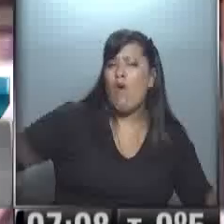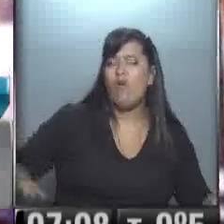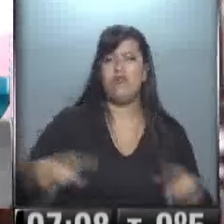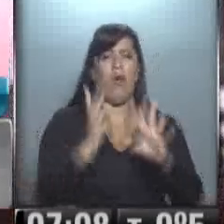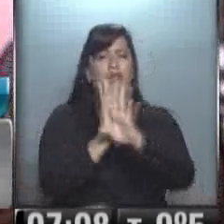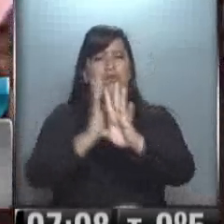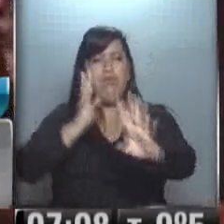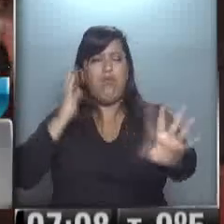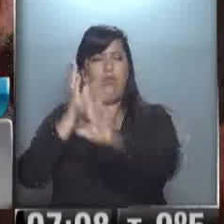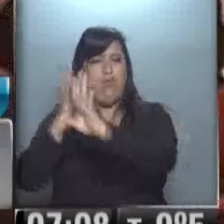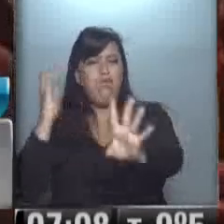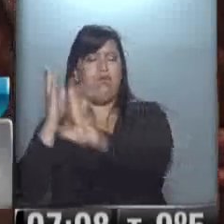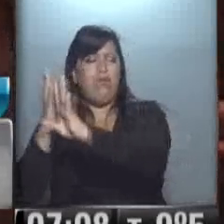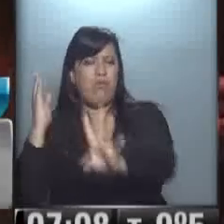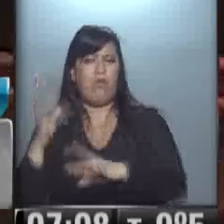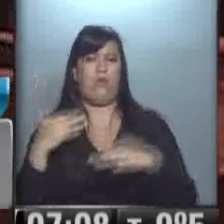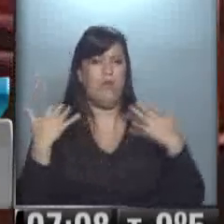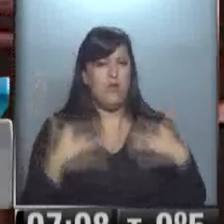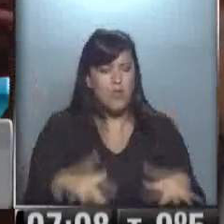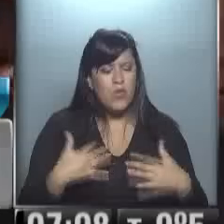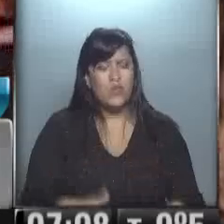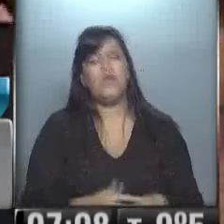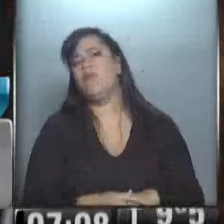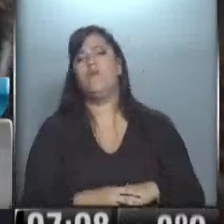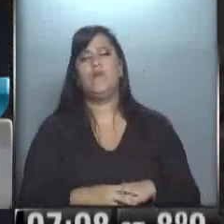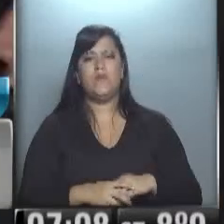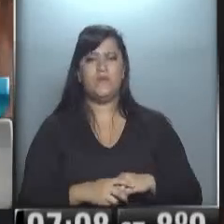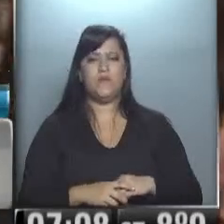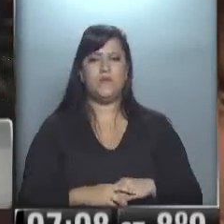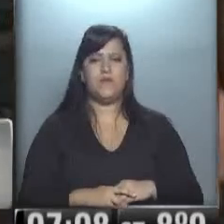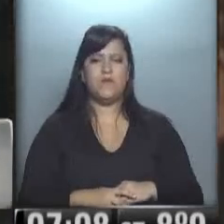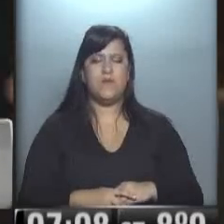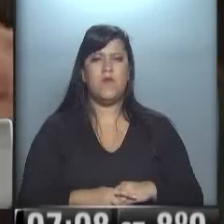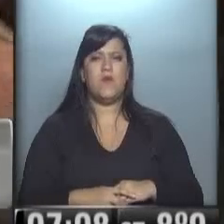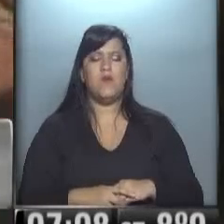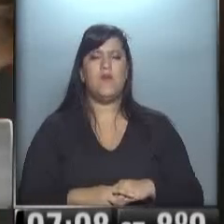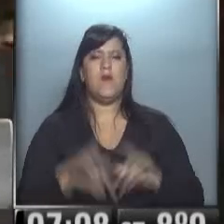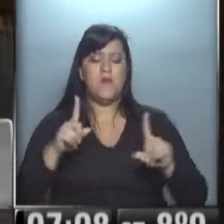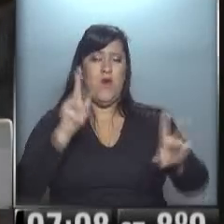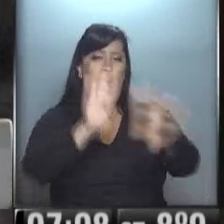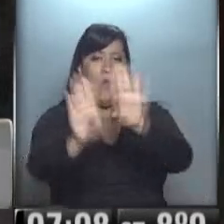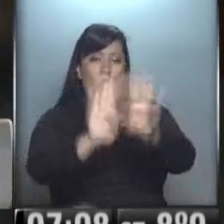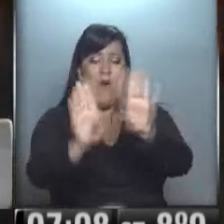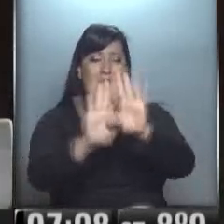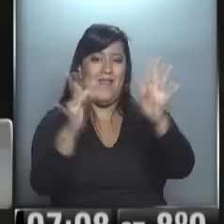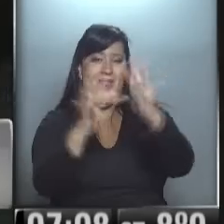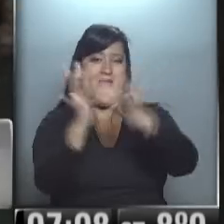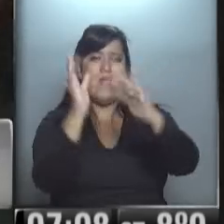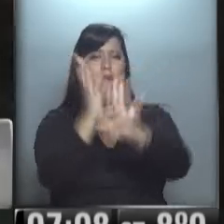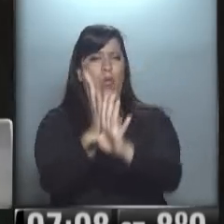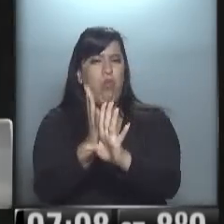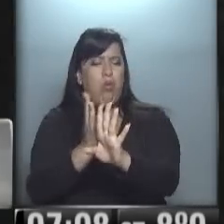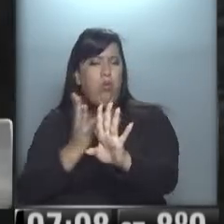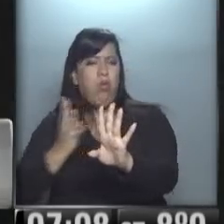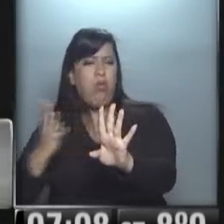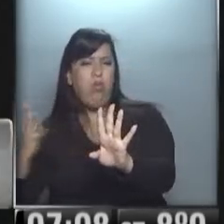cola que se está moviendo aquí frente a las puertas mismas del santuario para